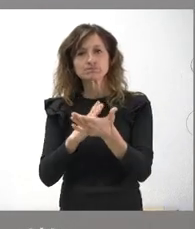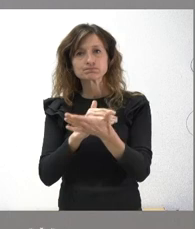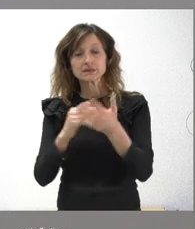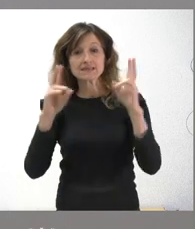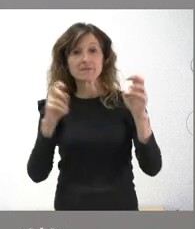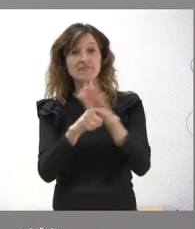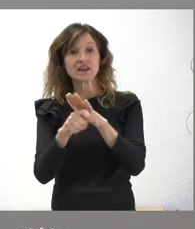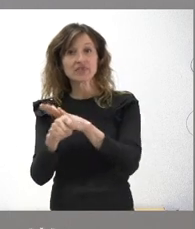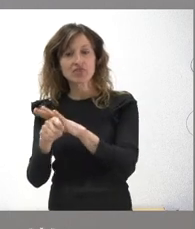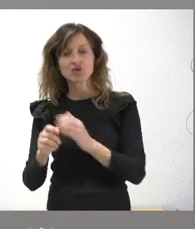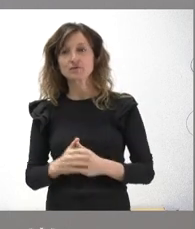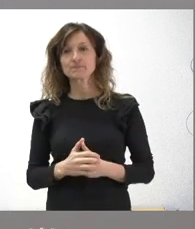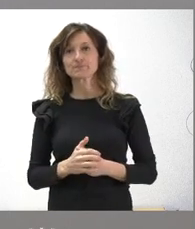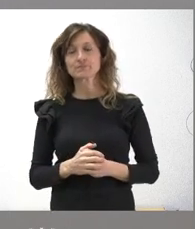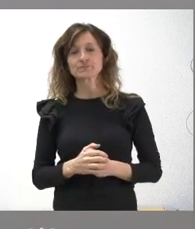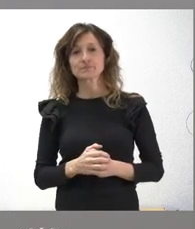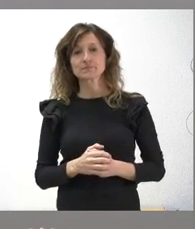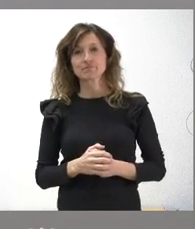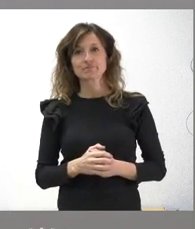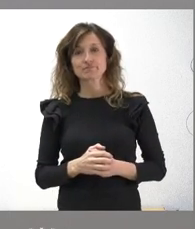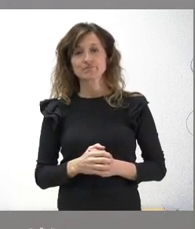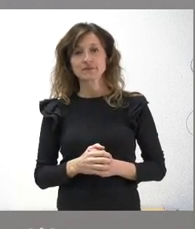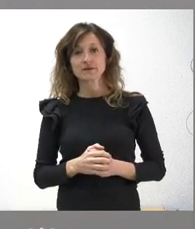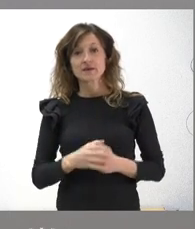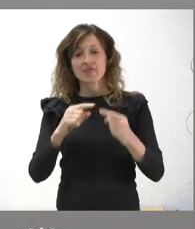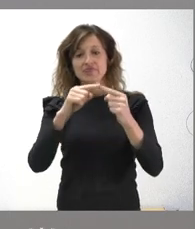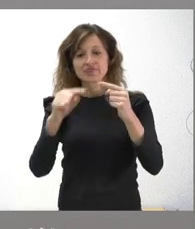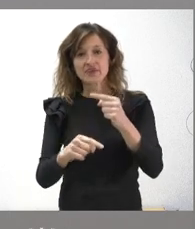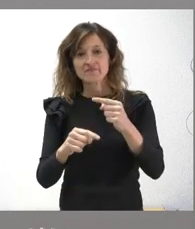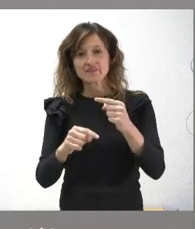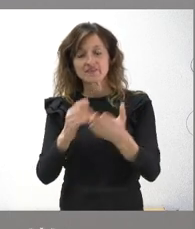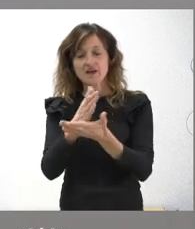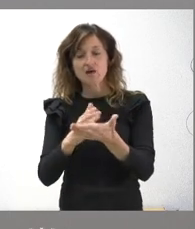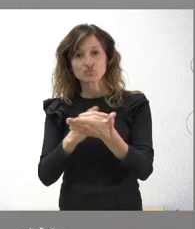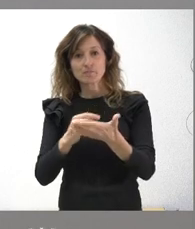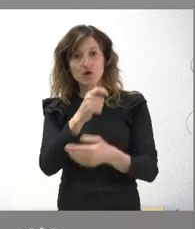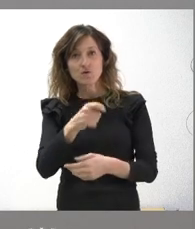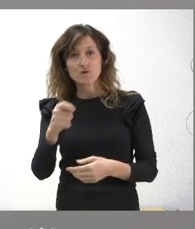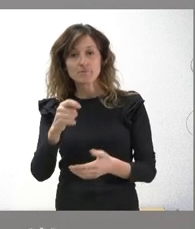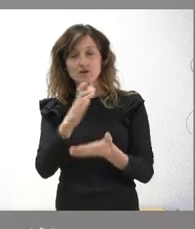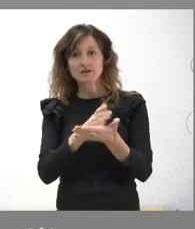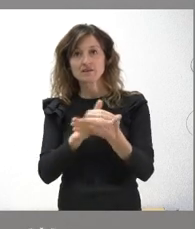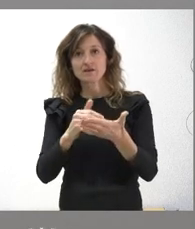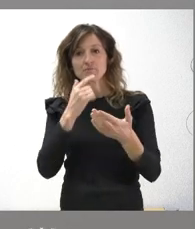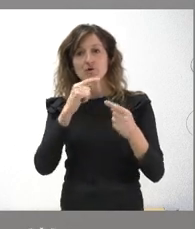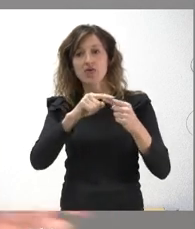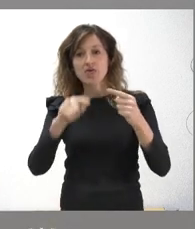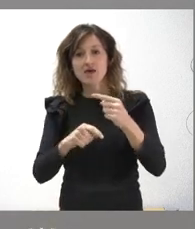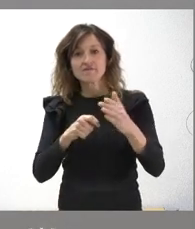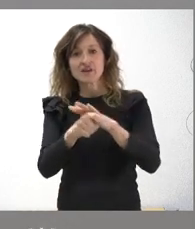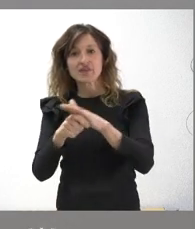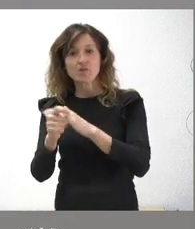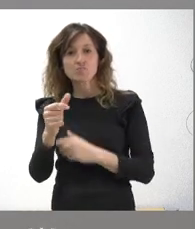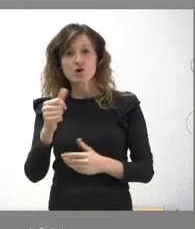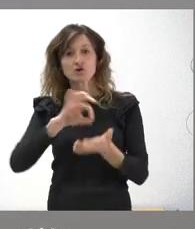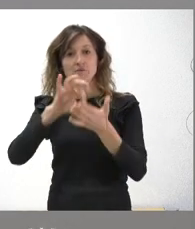financiación pues el déficit de financiación autonómica que tenemos como comunidad Autónoma la infra financiación que los servicios